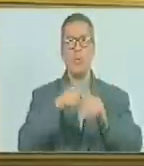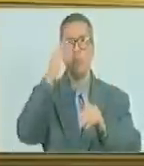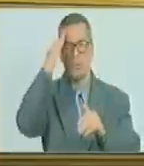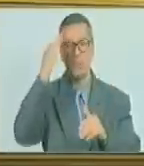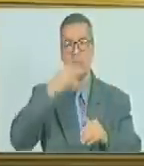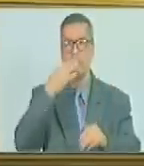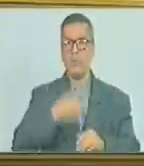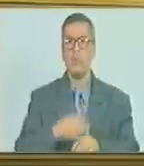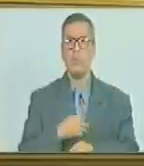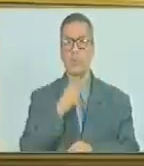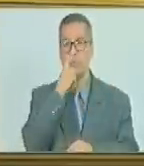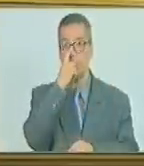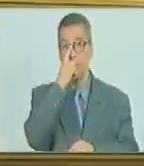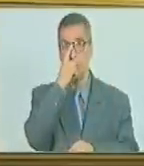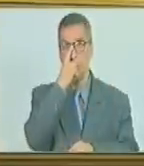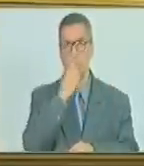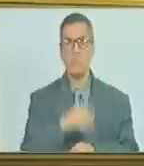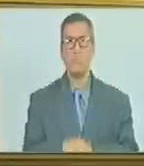bien,